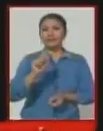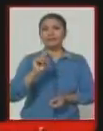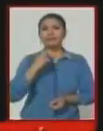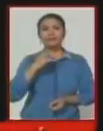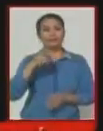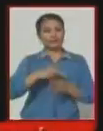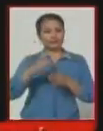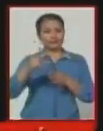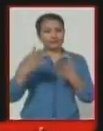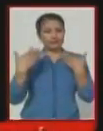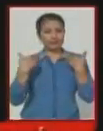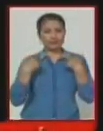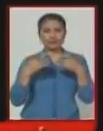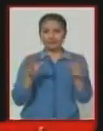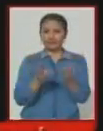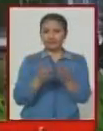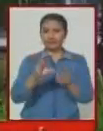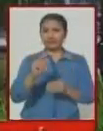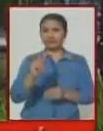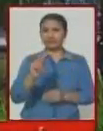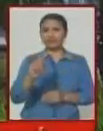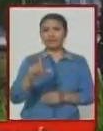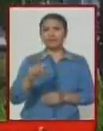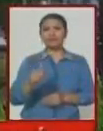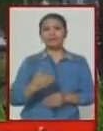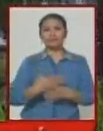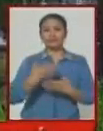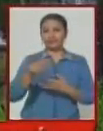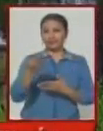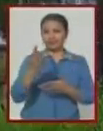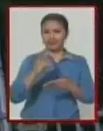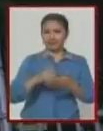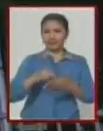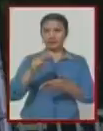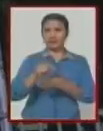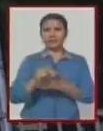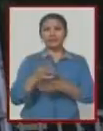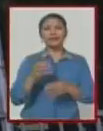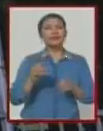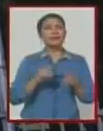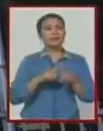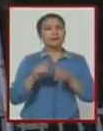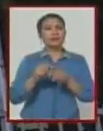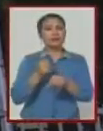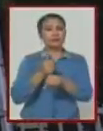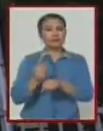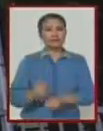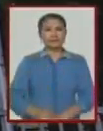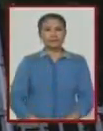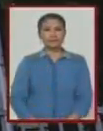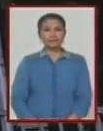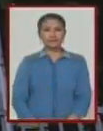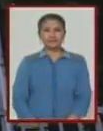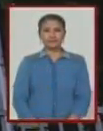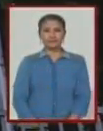la profesional tiene una audiencia cautelar para el 16 de noviembre por los delitos de lesiones graves y gravísimas.